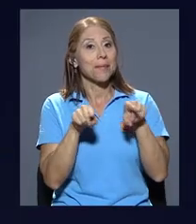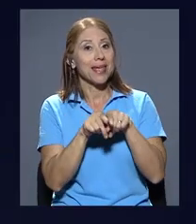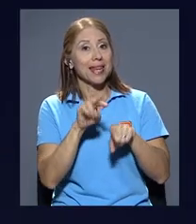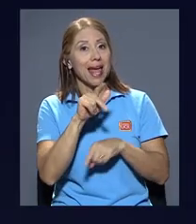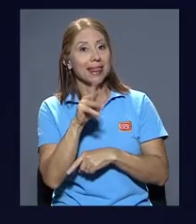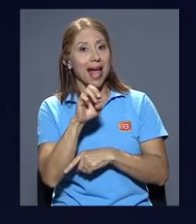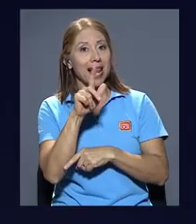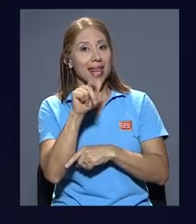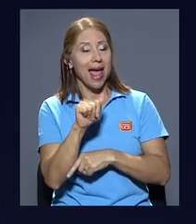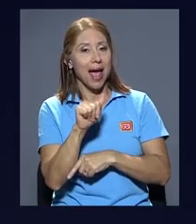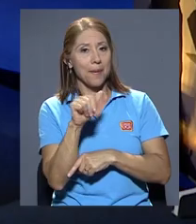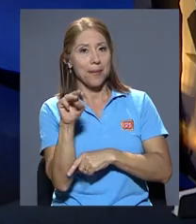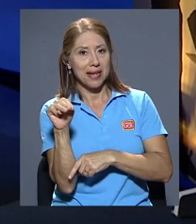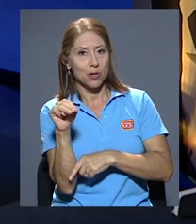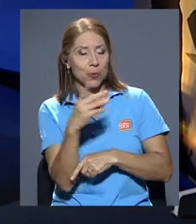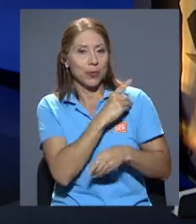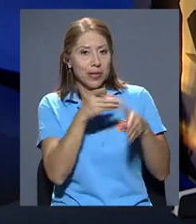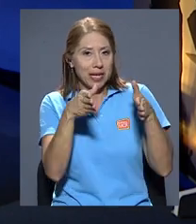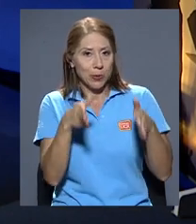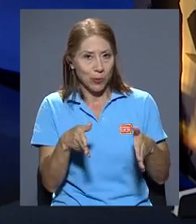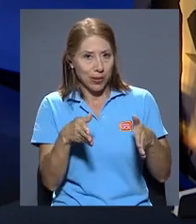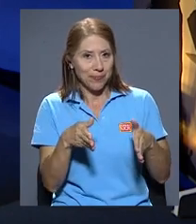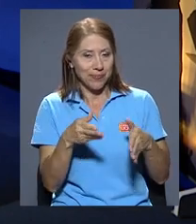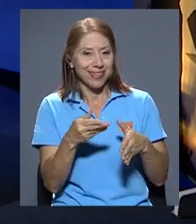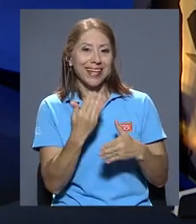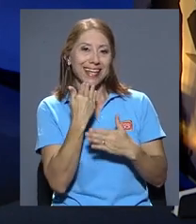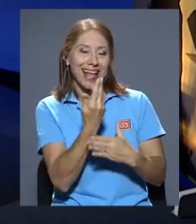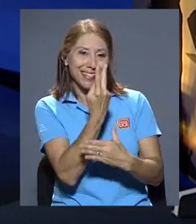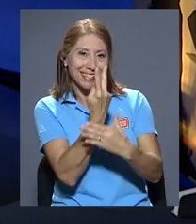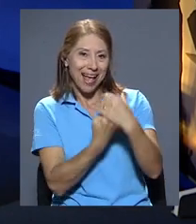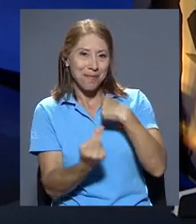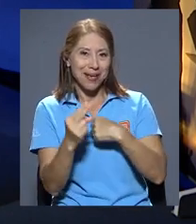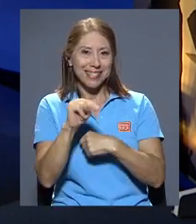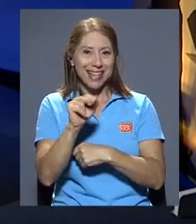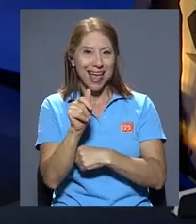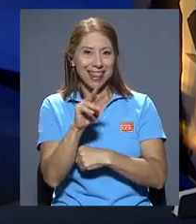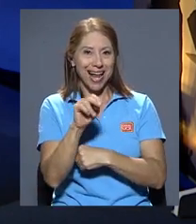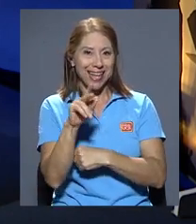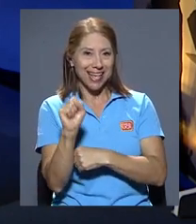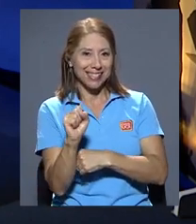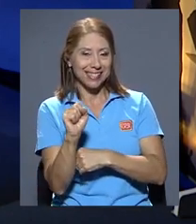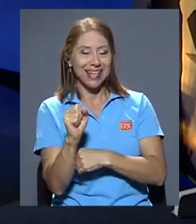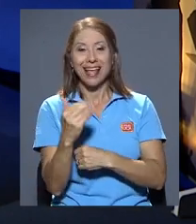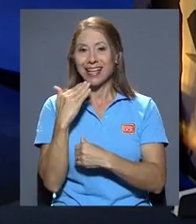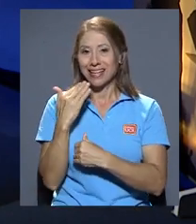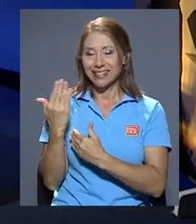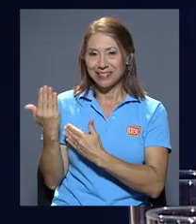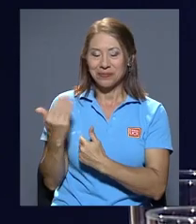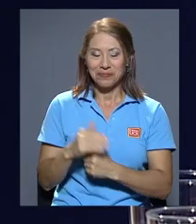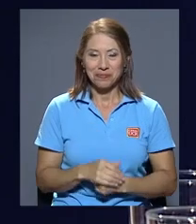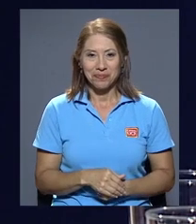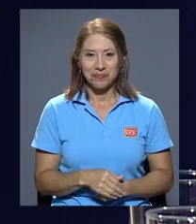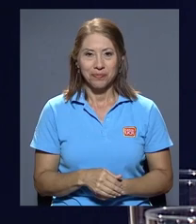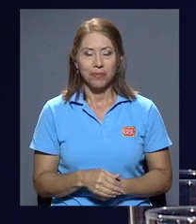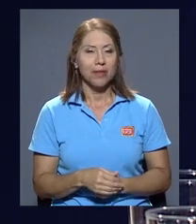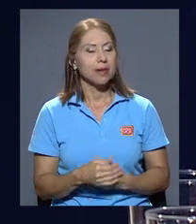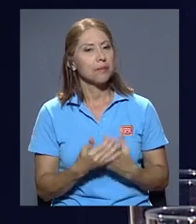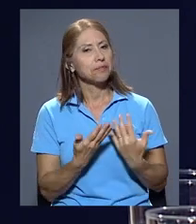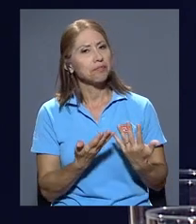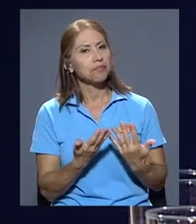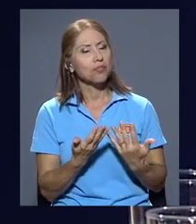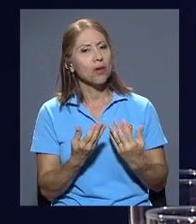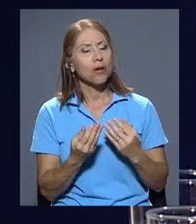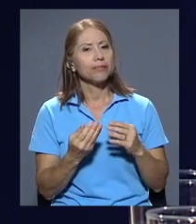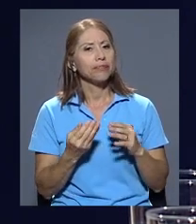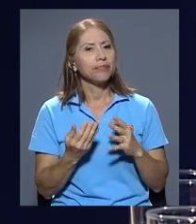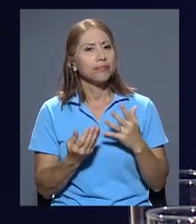la directora de la obra. Gracias a ambas Natalias por acompañarnos. Gracias a vos, Ronald, por la invitación. Natalia,